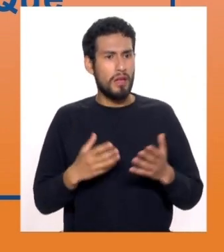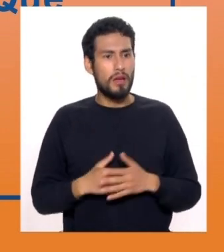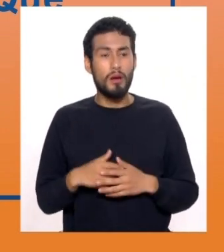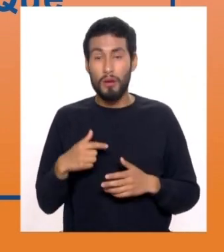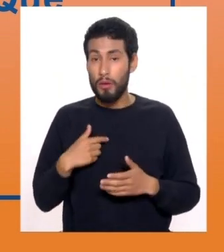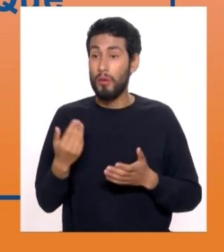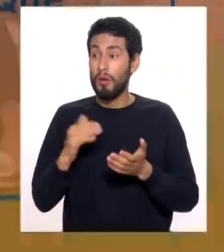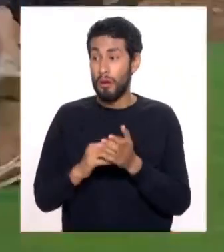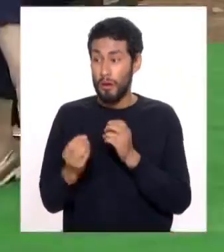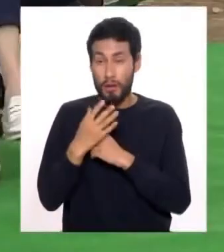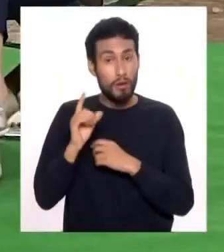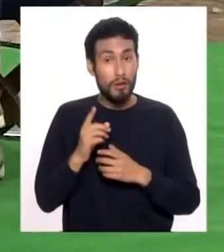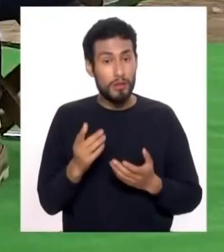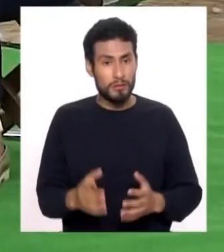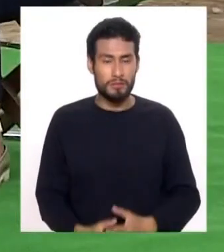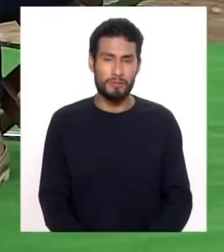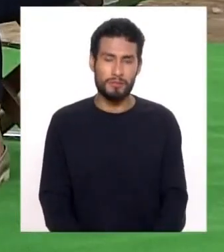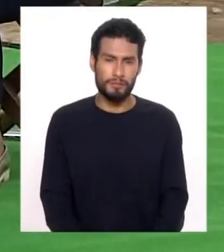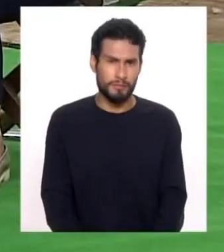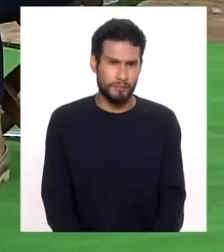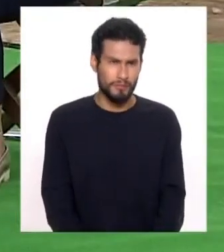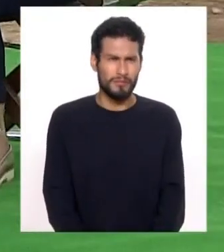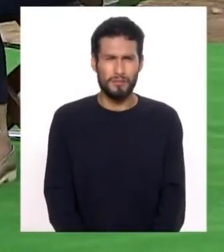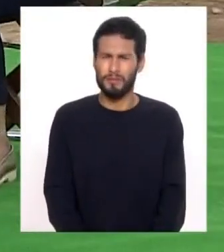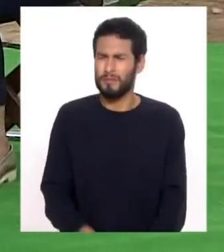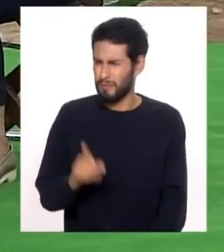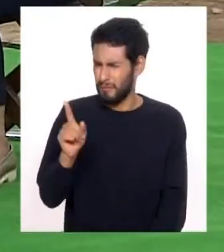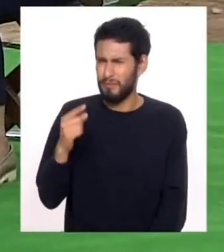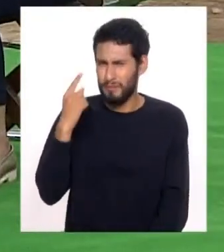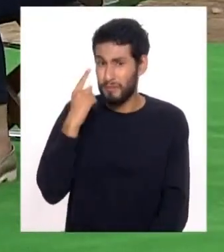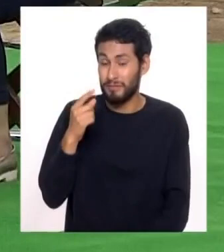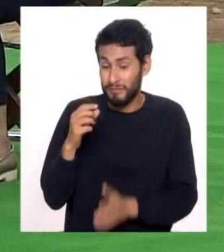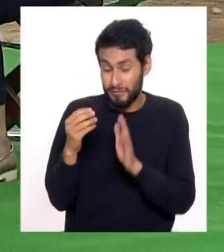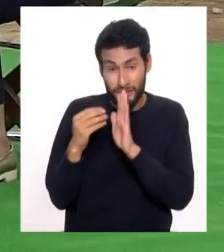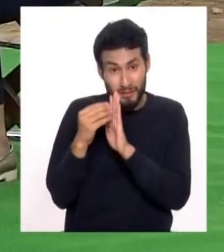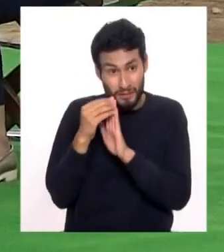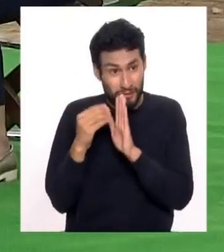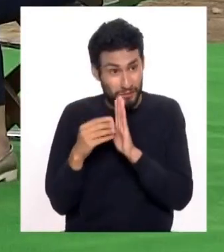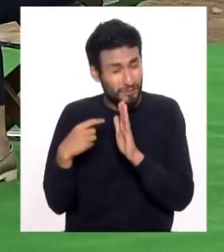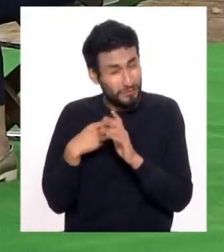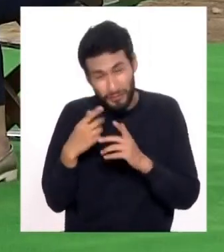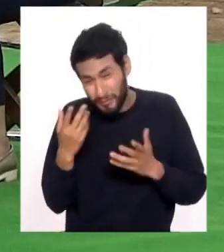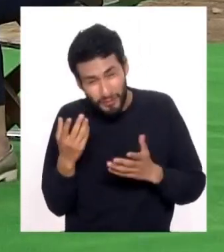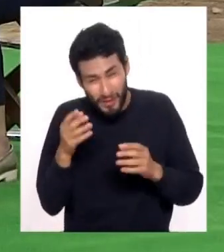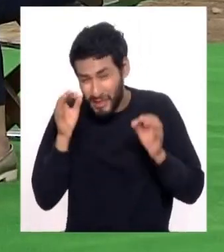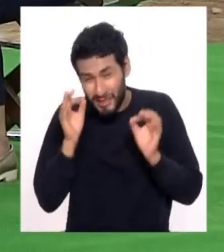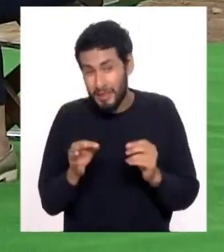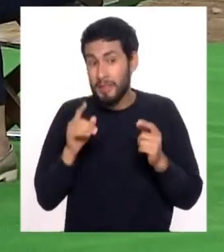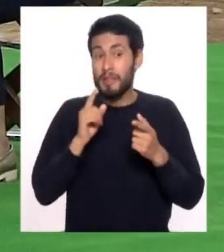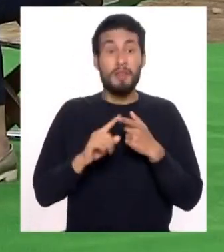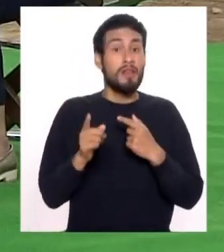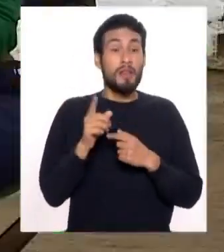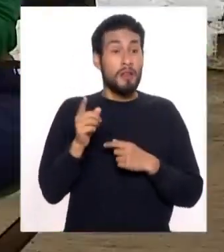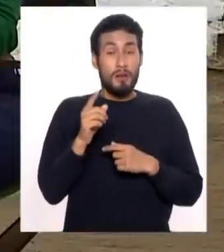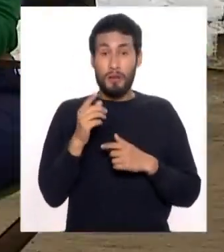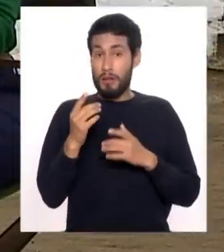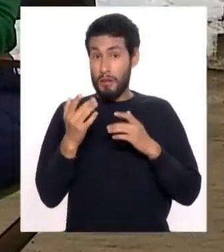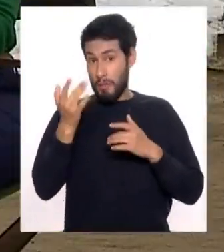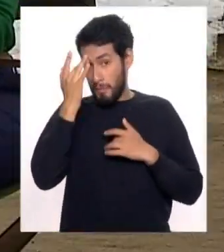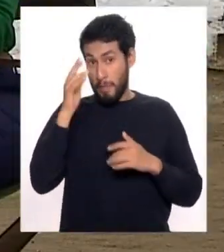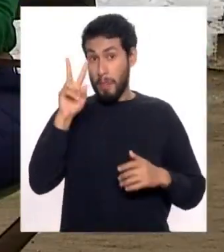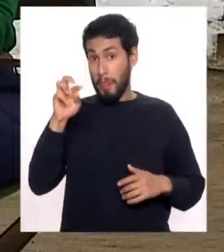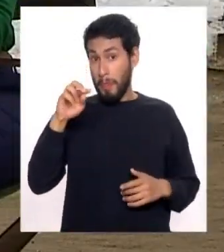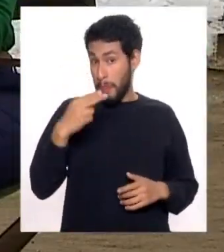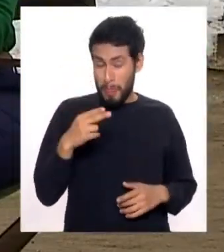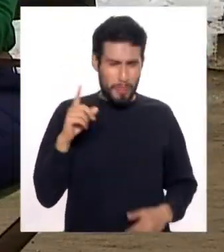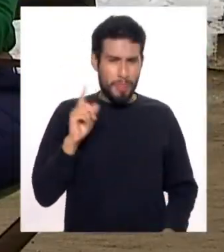volver a contagiarme? A ver, yo creo que en el caso de granitos me voy a lanzar, pero no necesariamente es la aparición de un BPH así,